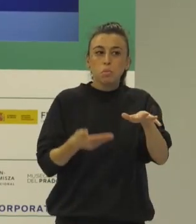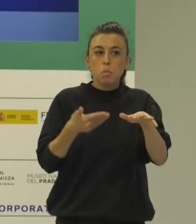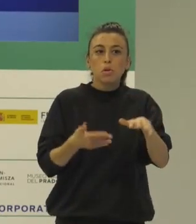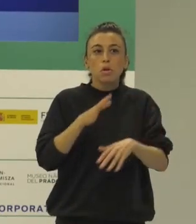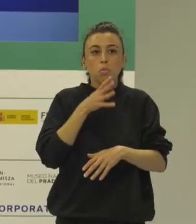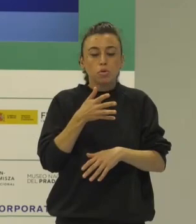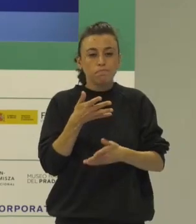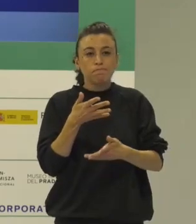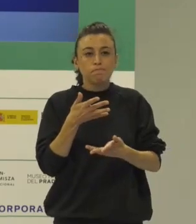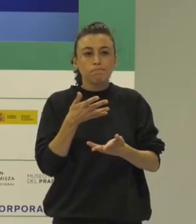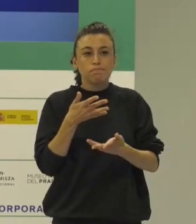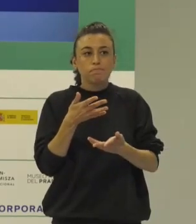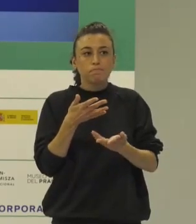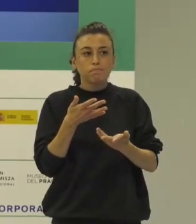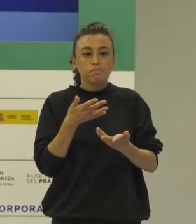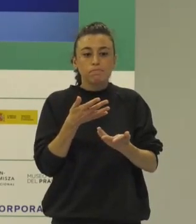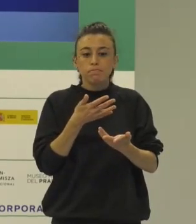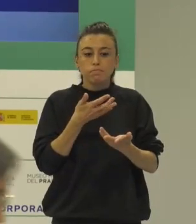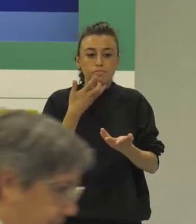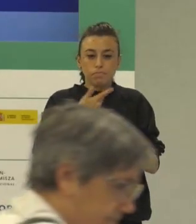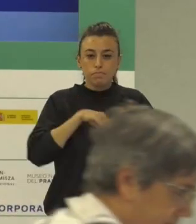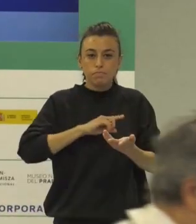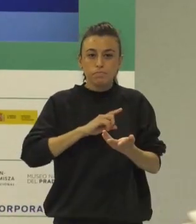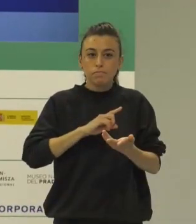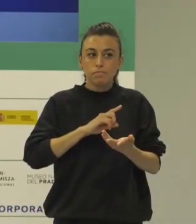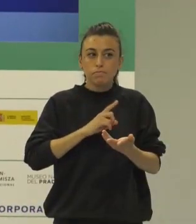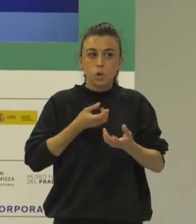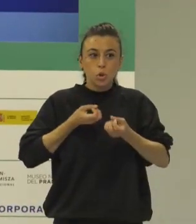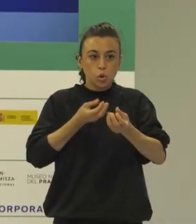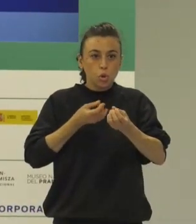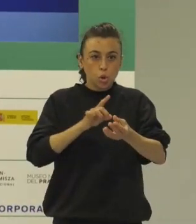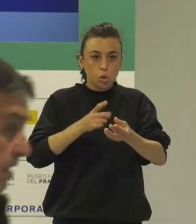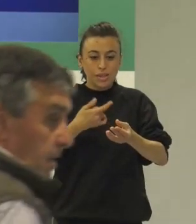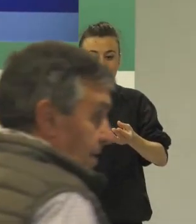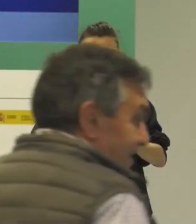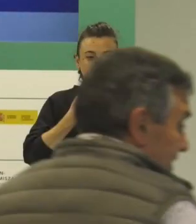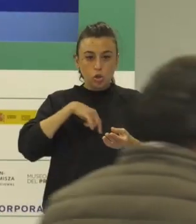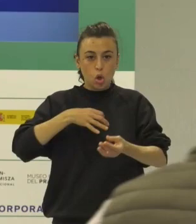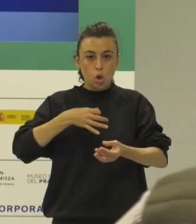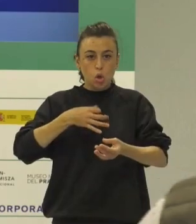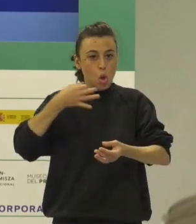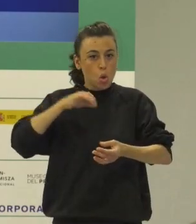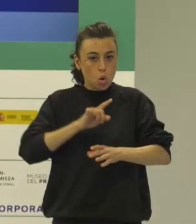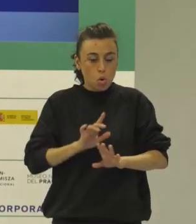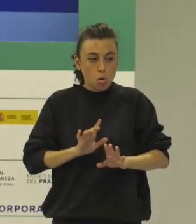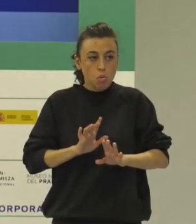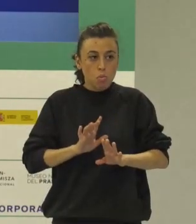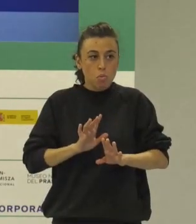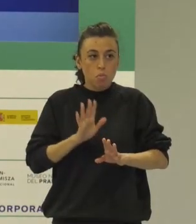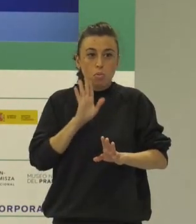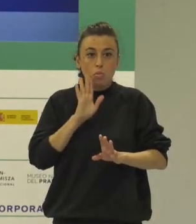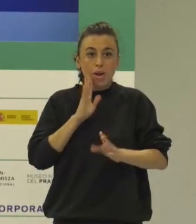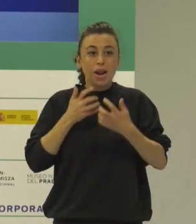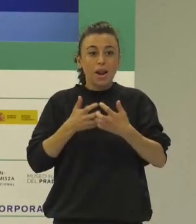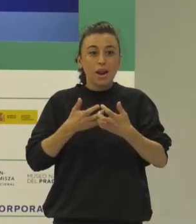nosotros no informamos, no somos los únicos, si no hacemos esta labor, como se decía cuando terminó la guerra, las garantías para de